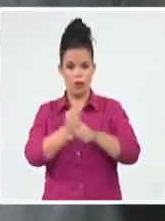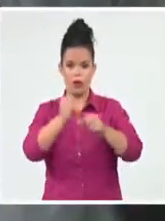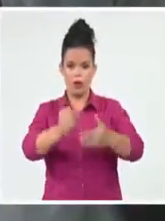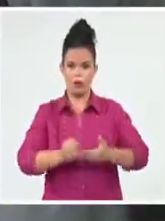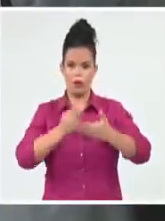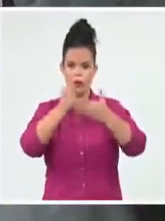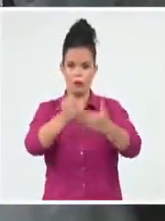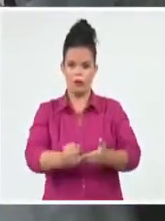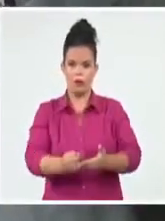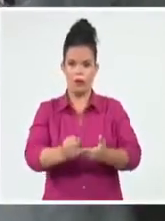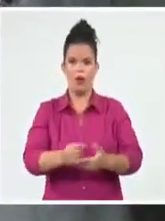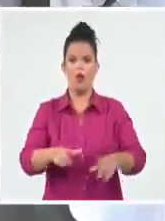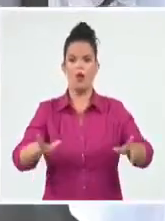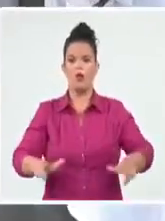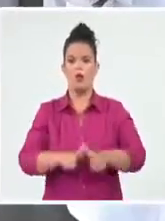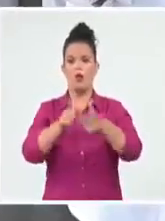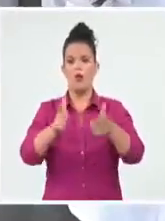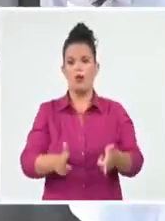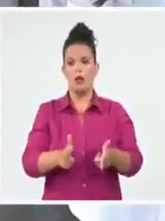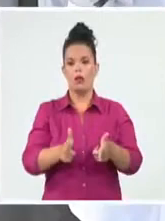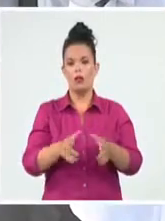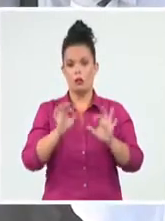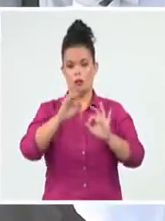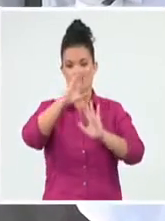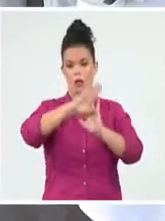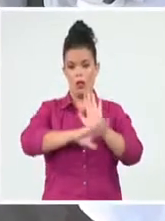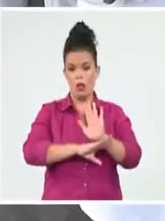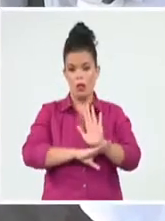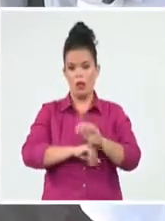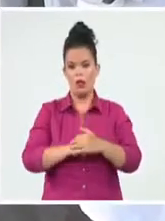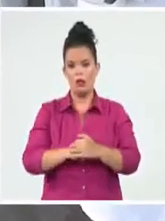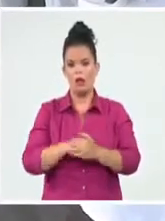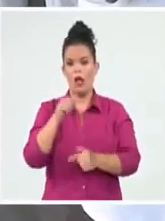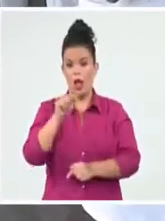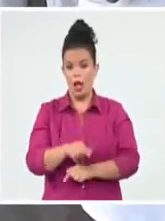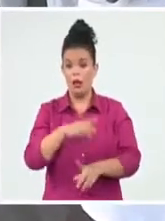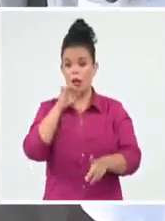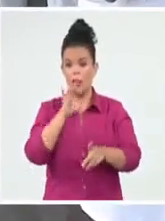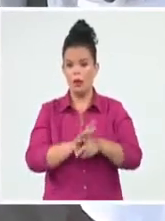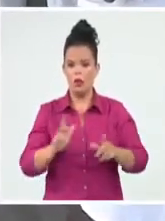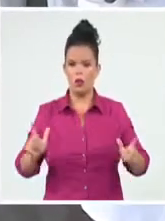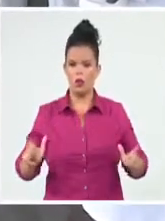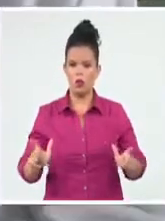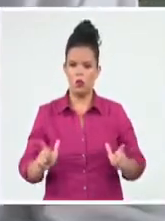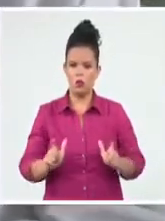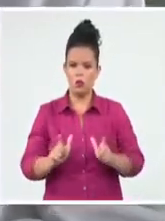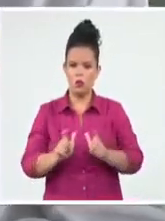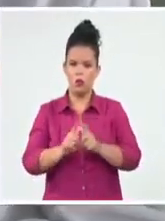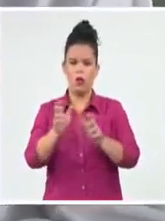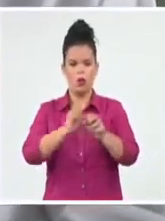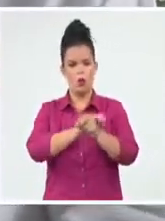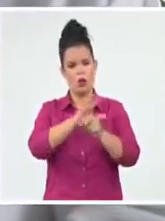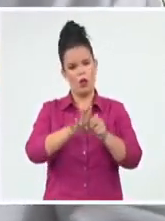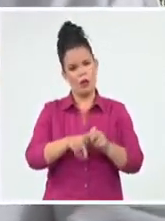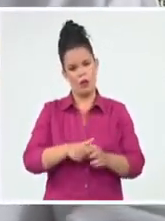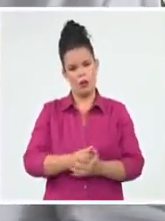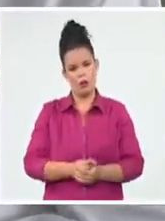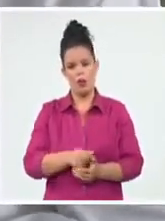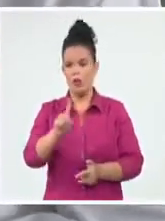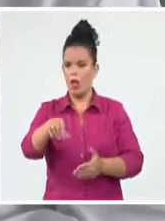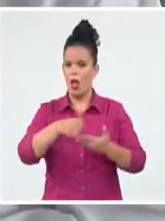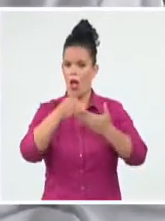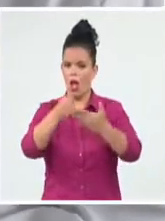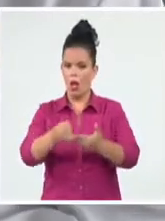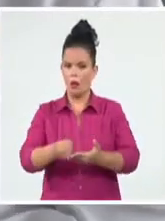los protocolos de actuación, que en San Cristóbal y Nieves disminuyó los casos de COVID-19 y donde ganaron otra familia,